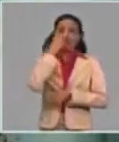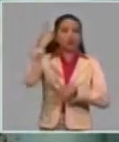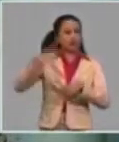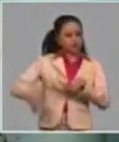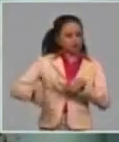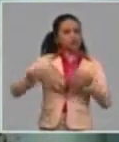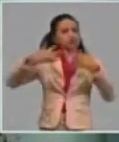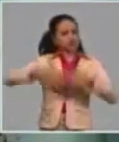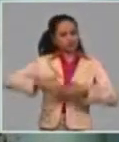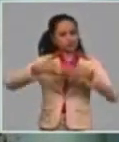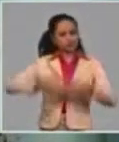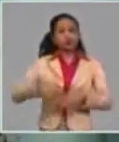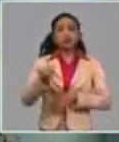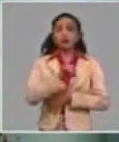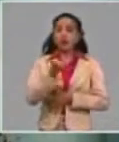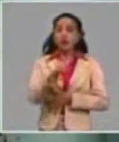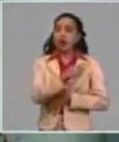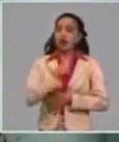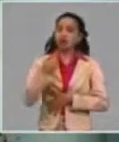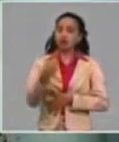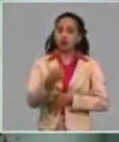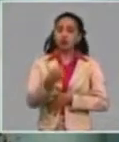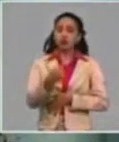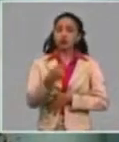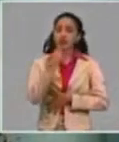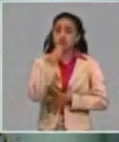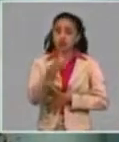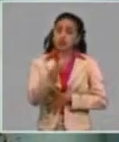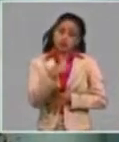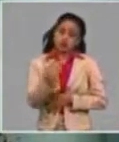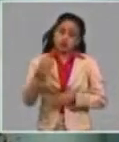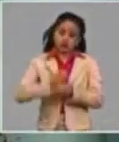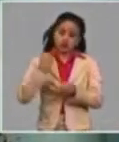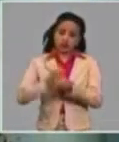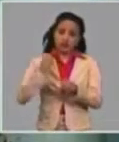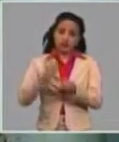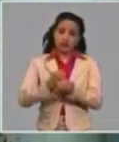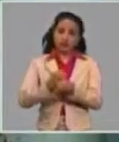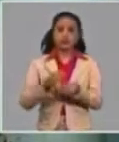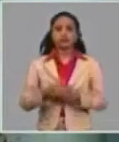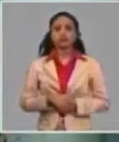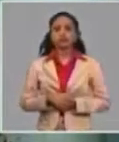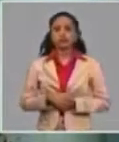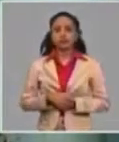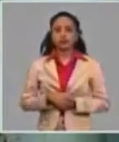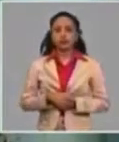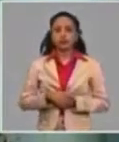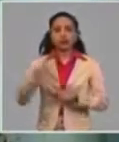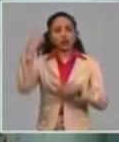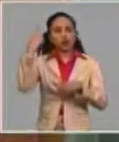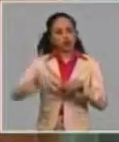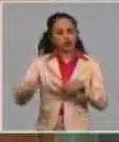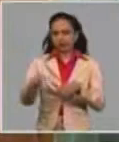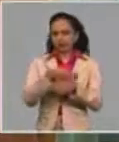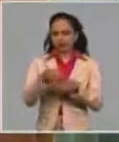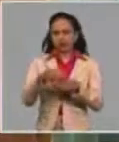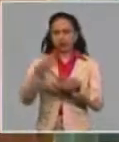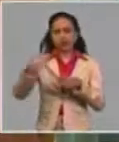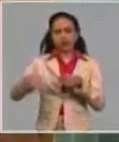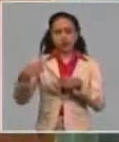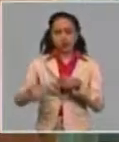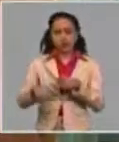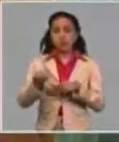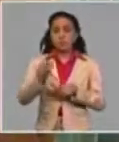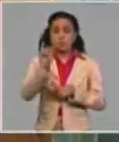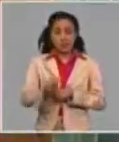de otras producciones, vamos a decir, de forma secundaria que también realizamos, como es la pintura de cieno, la lejía. El oxígeno para